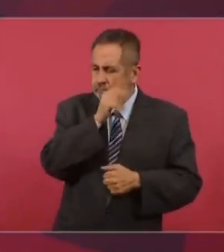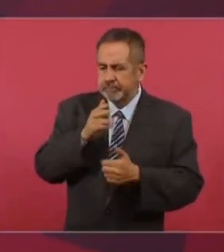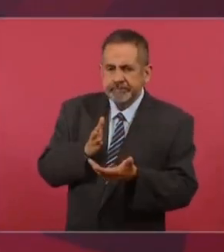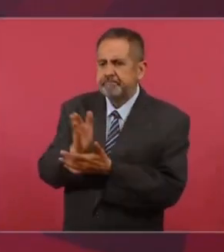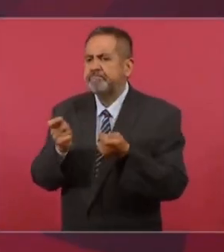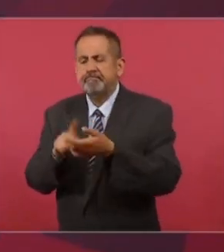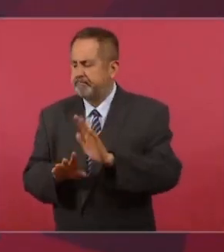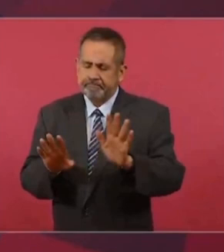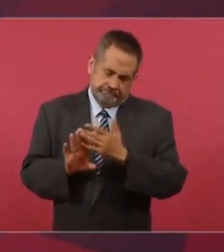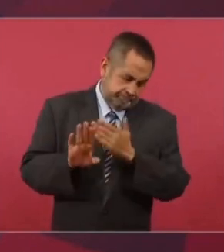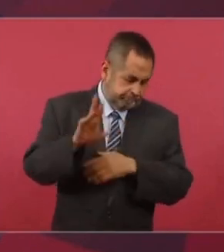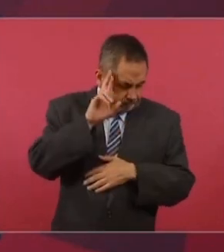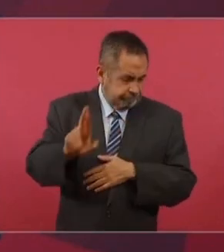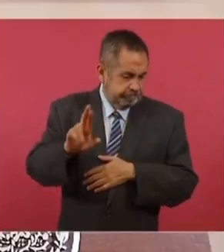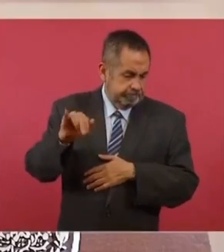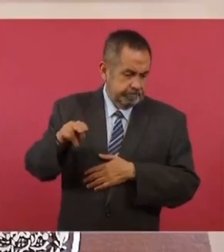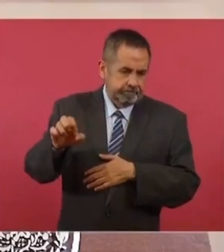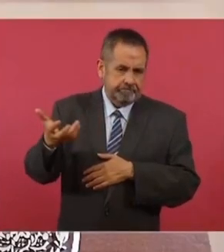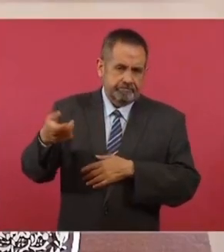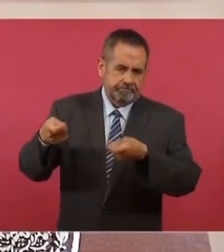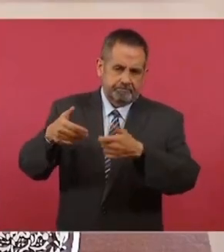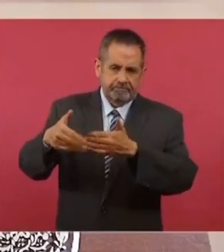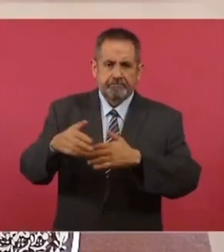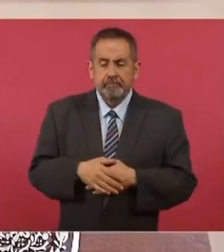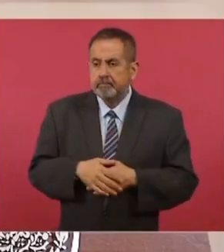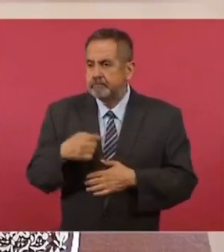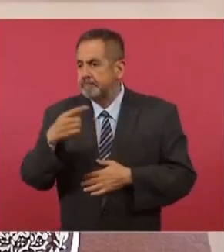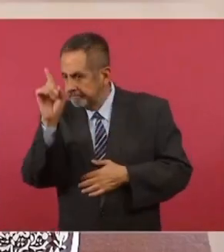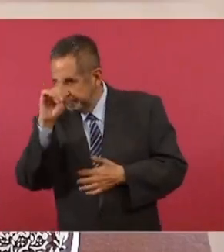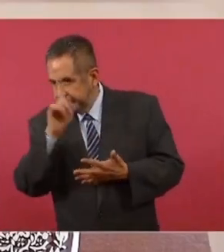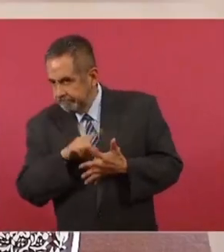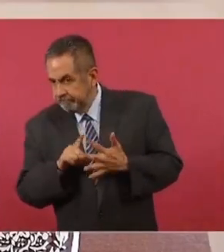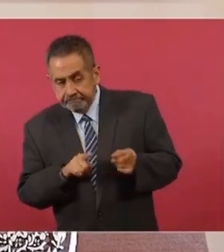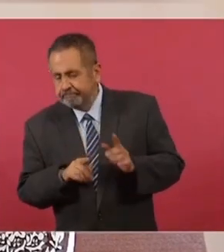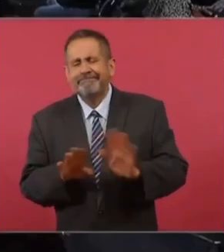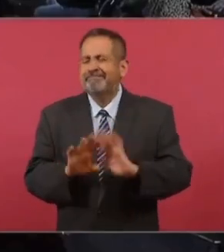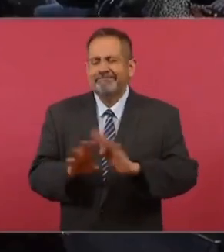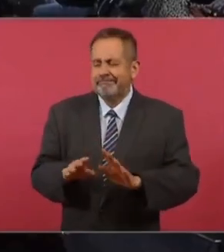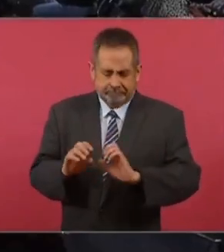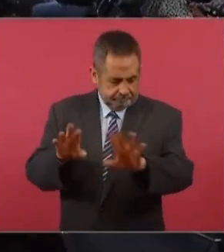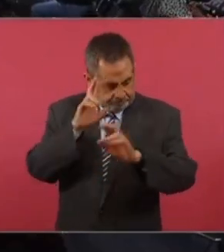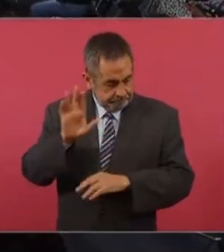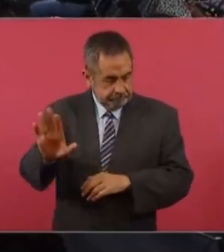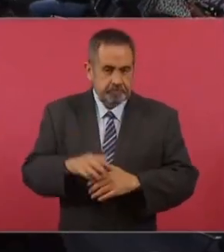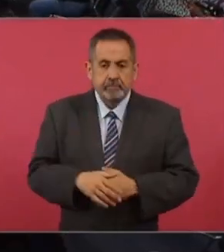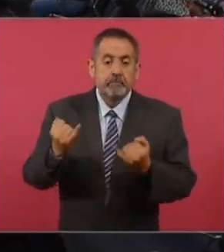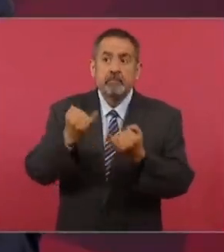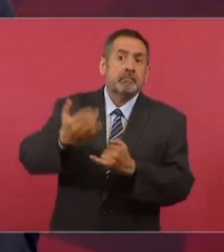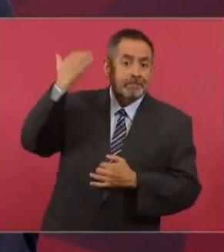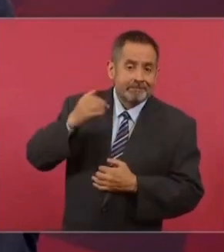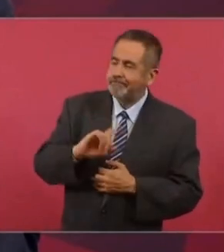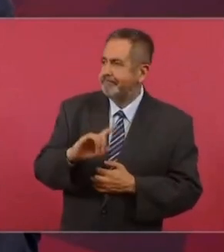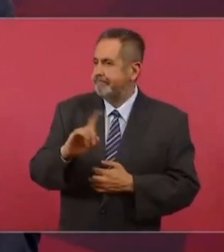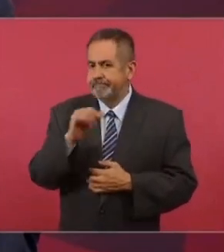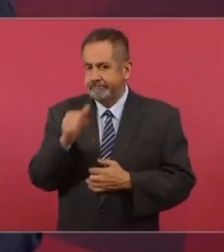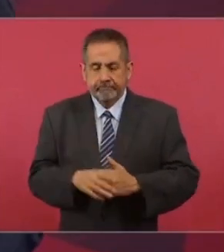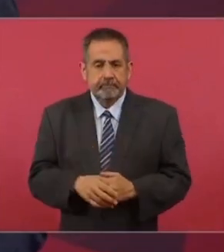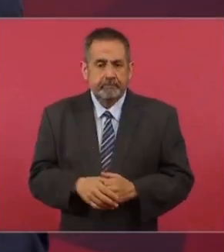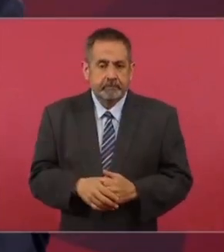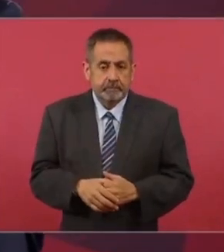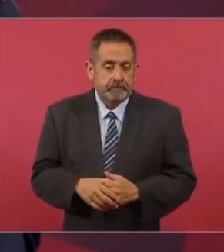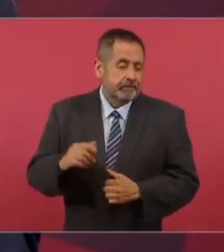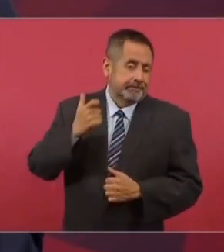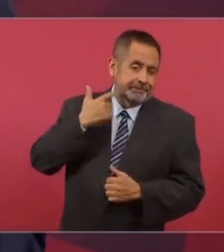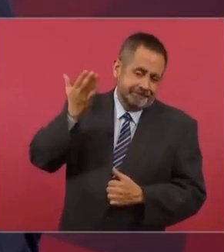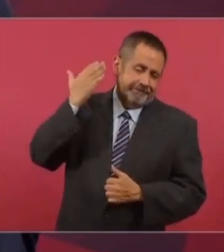atrevemos a recomendarles nada. No es como antes. Apúntele bien. El que estaba,